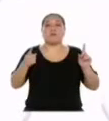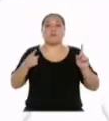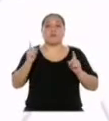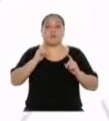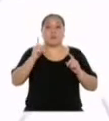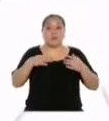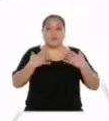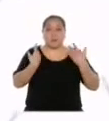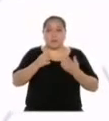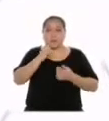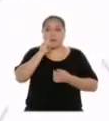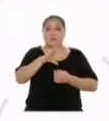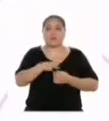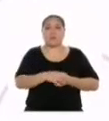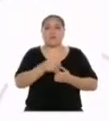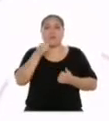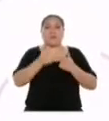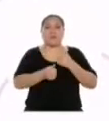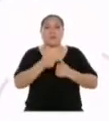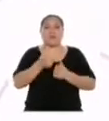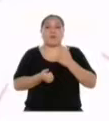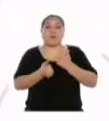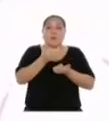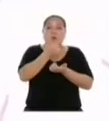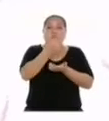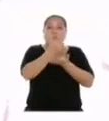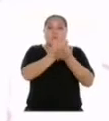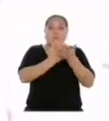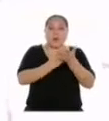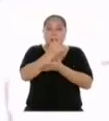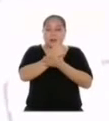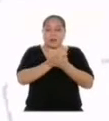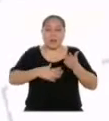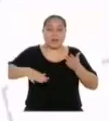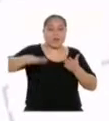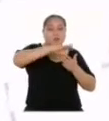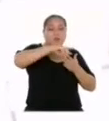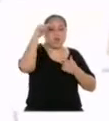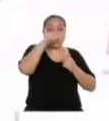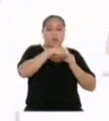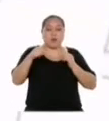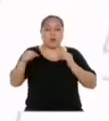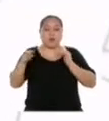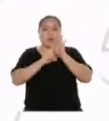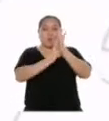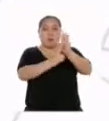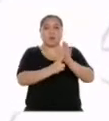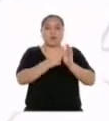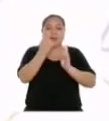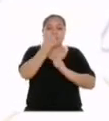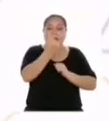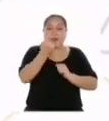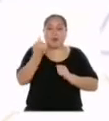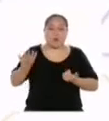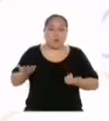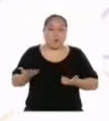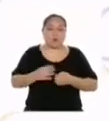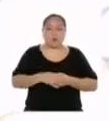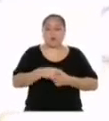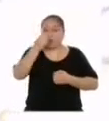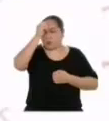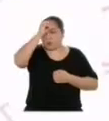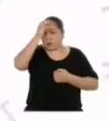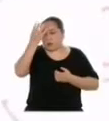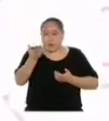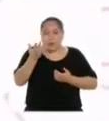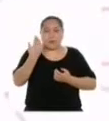no podemos identificar con claridad qué parte de la muestra total representa cada intervalo. Es decir,